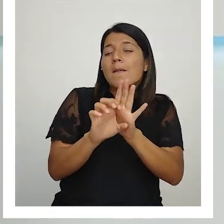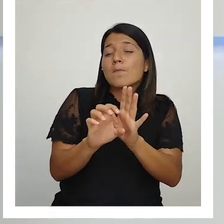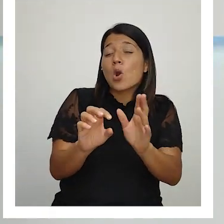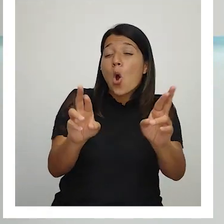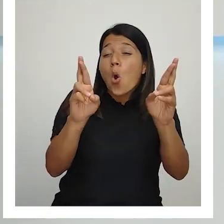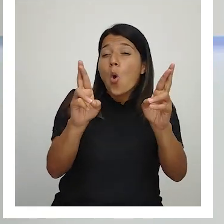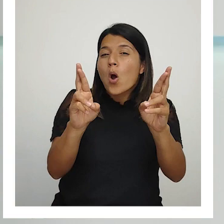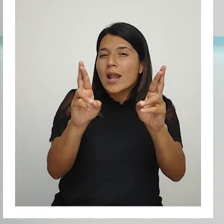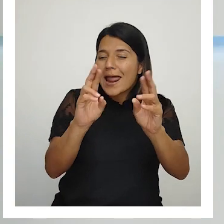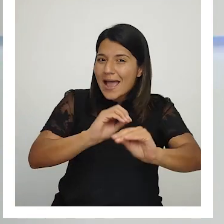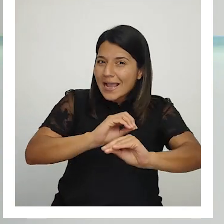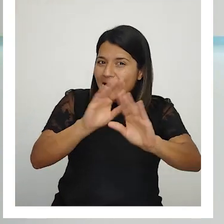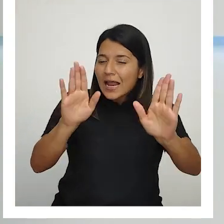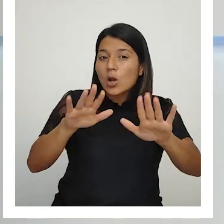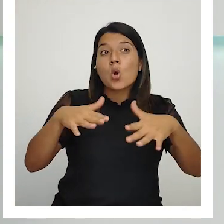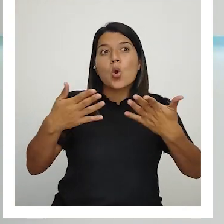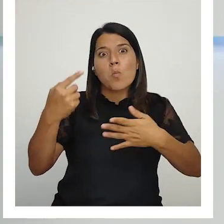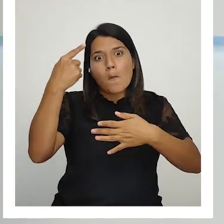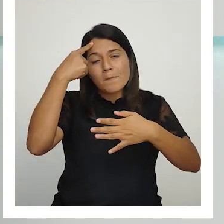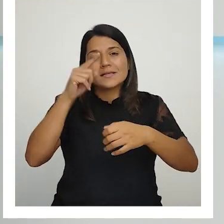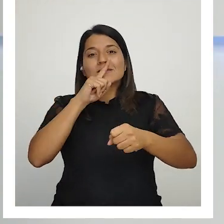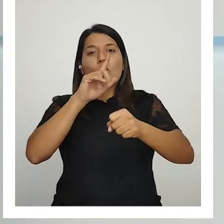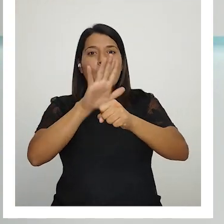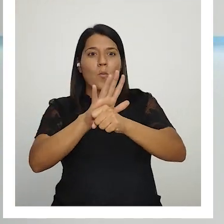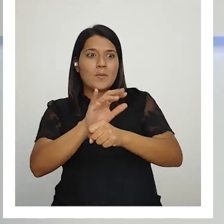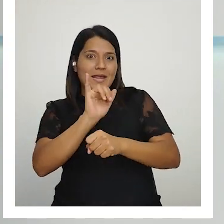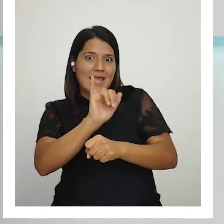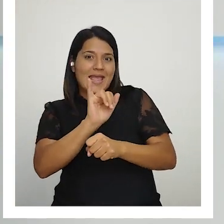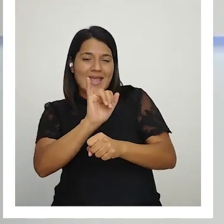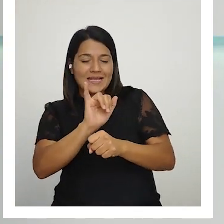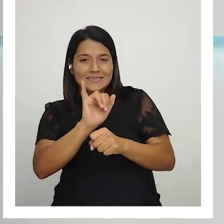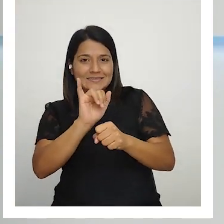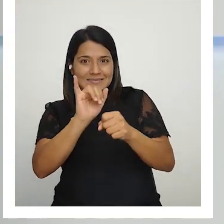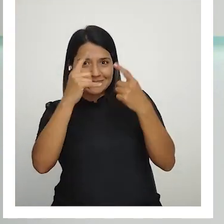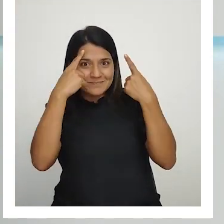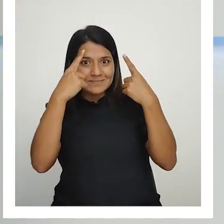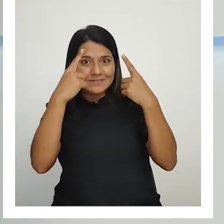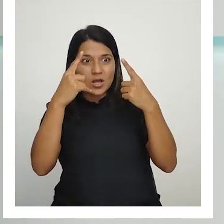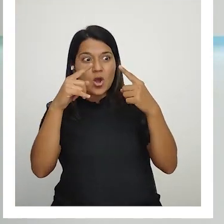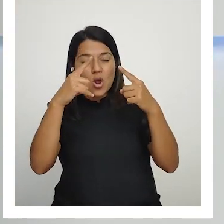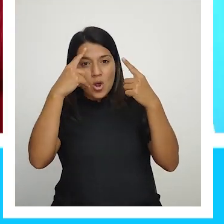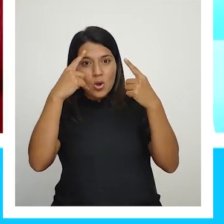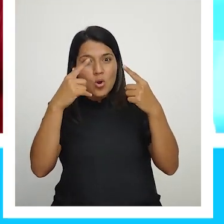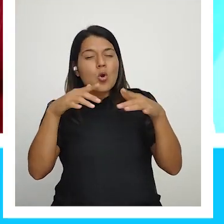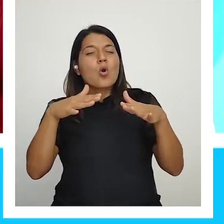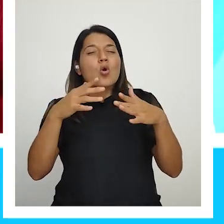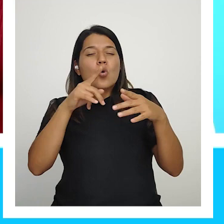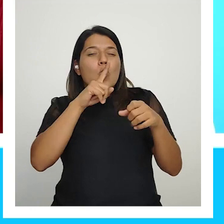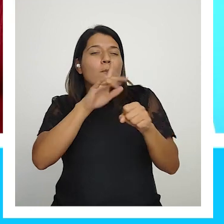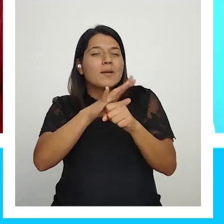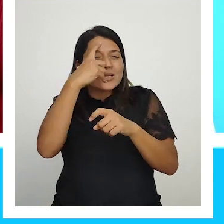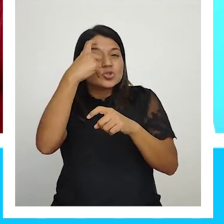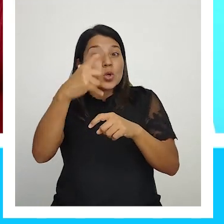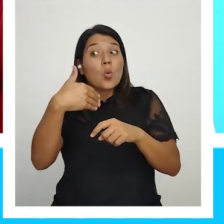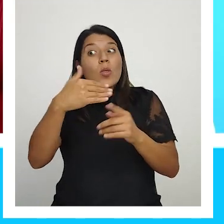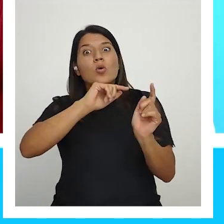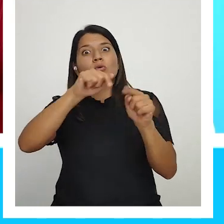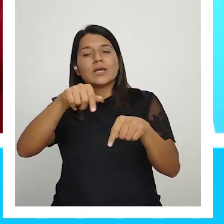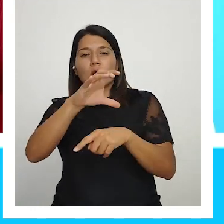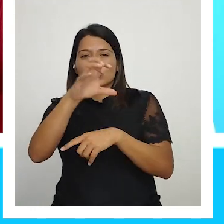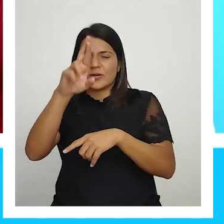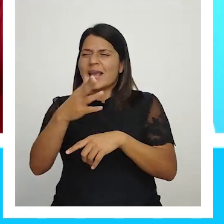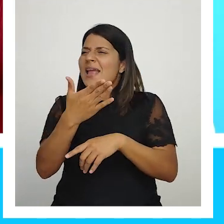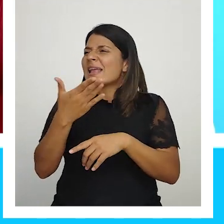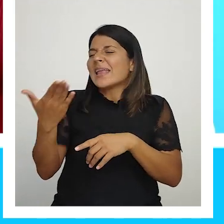directos de cómo es que piensan alcanzar esta transformación una vez que regresen al país. ¿Qué cubre la beca? La beca cubre absolutamente